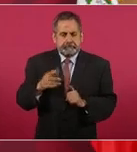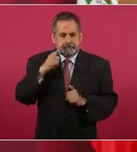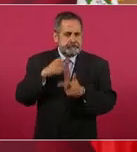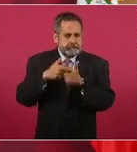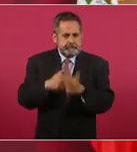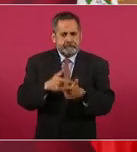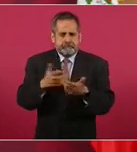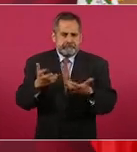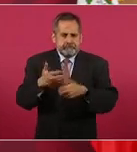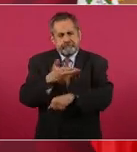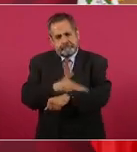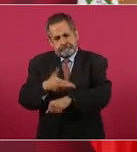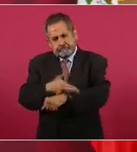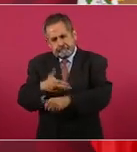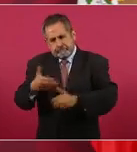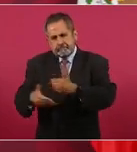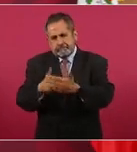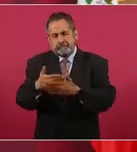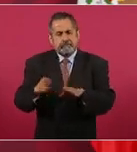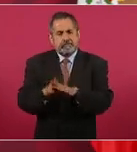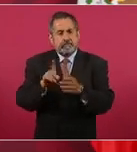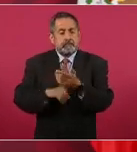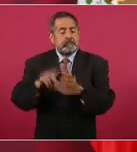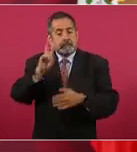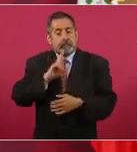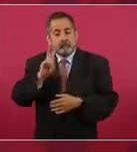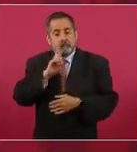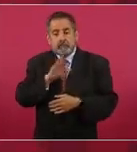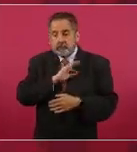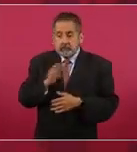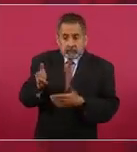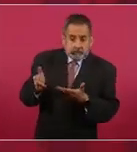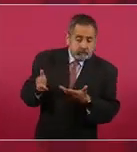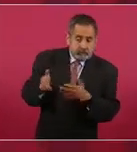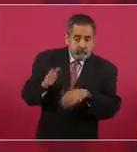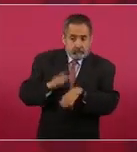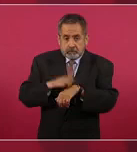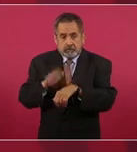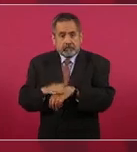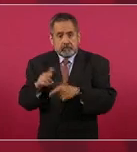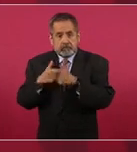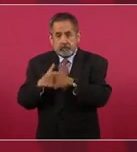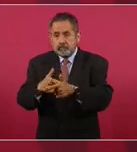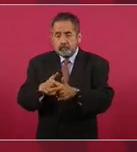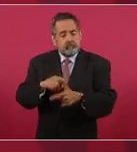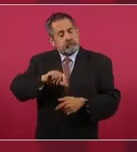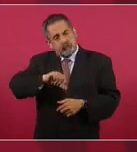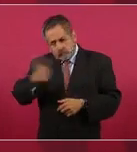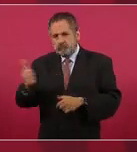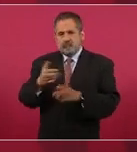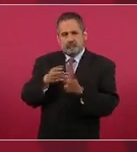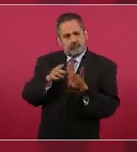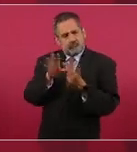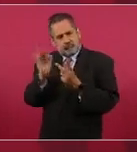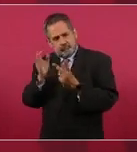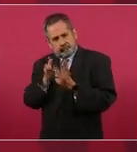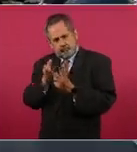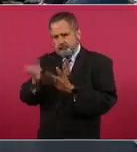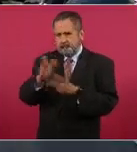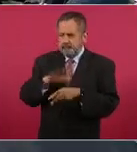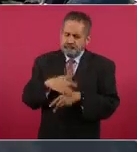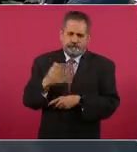seguir actuando y, si es necesario, tomar otras medidas